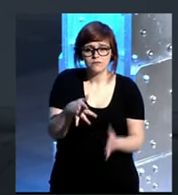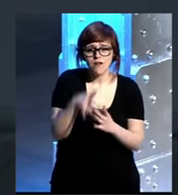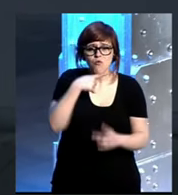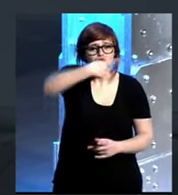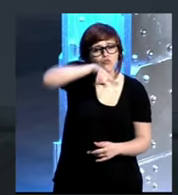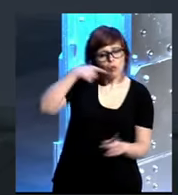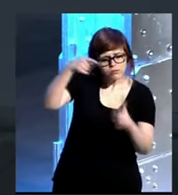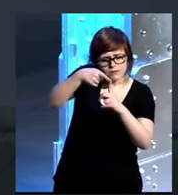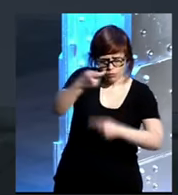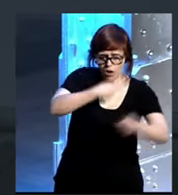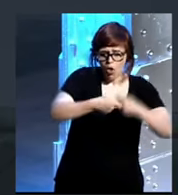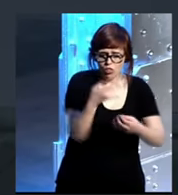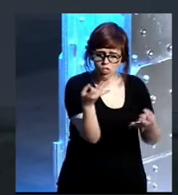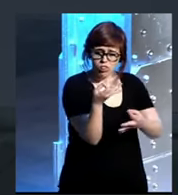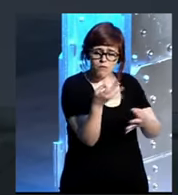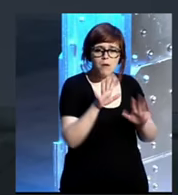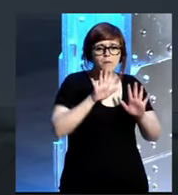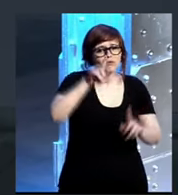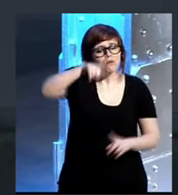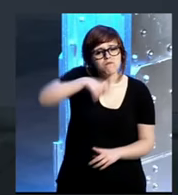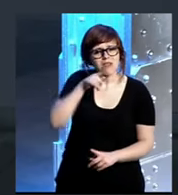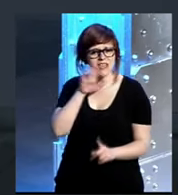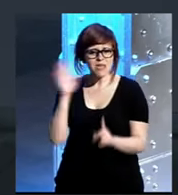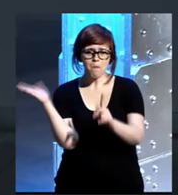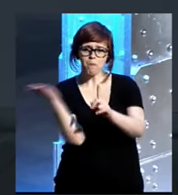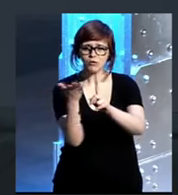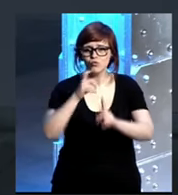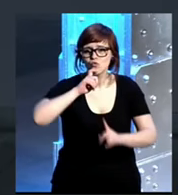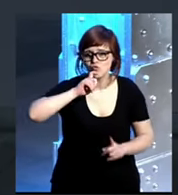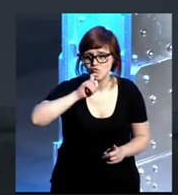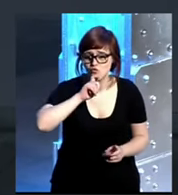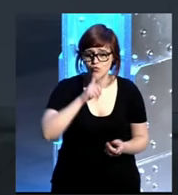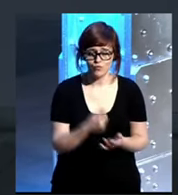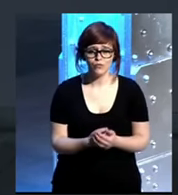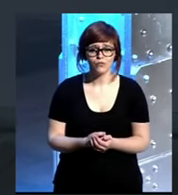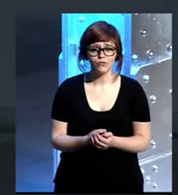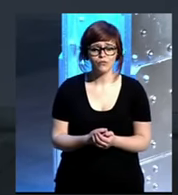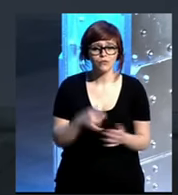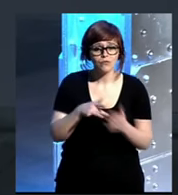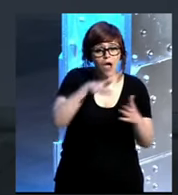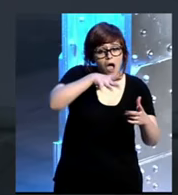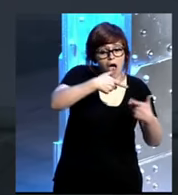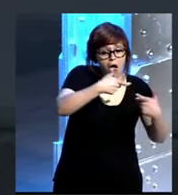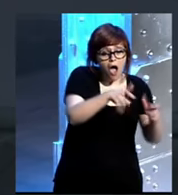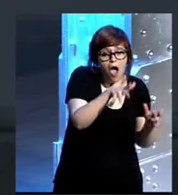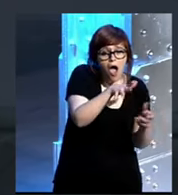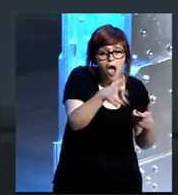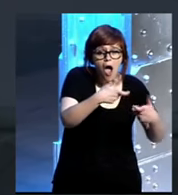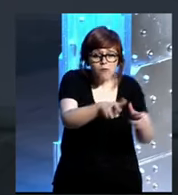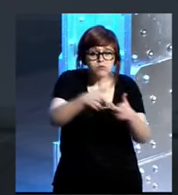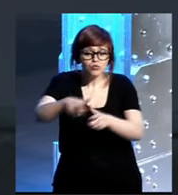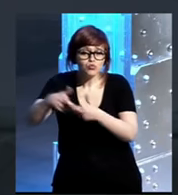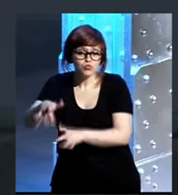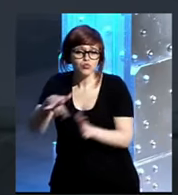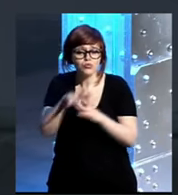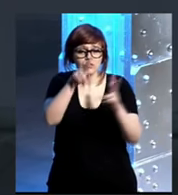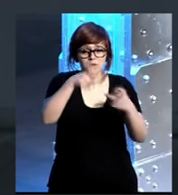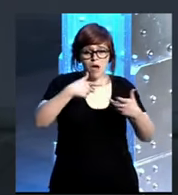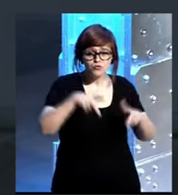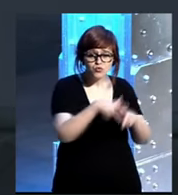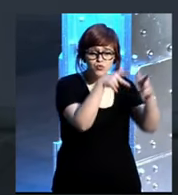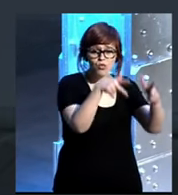ver qué impacto eso genera. Siempre que intentamos, desde las áreas que nos dedicamos más a las actividades sociales, conectar